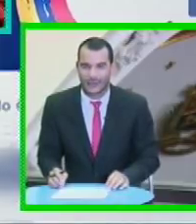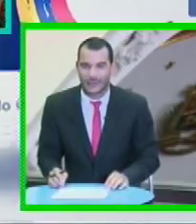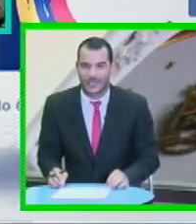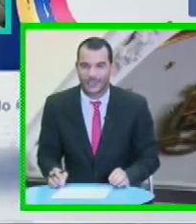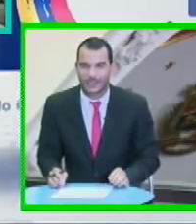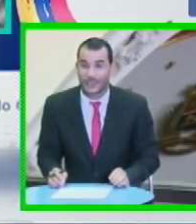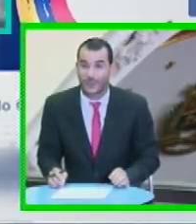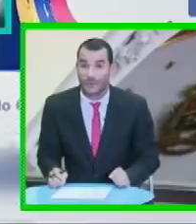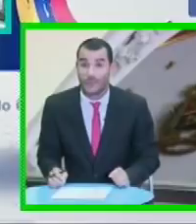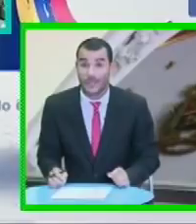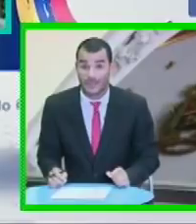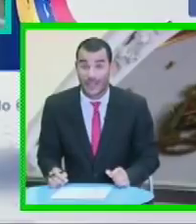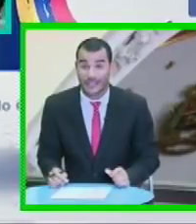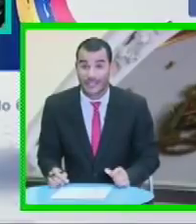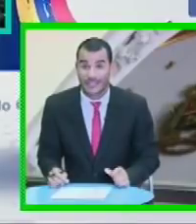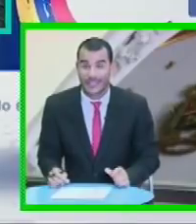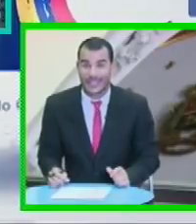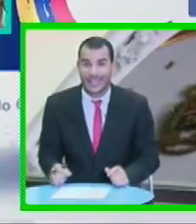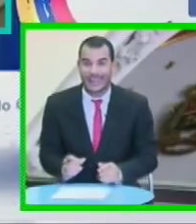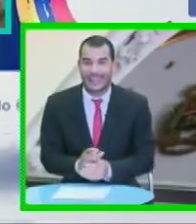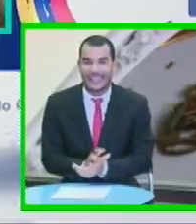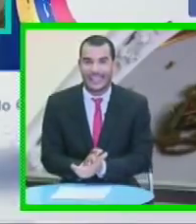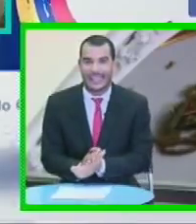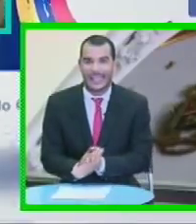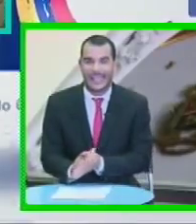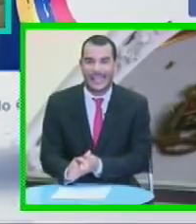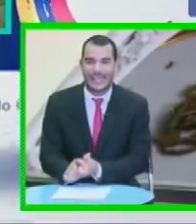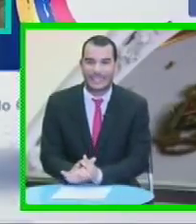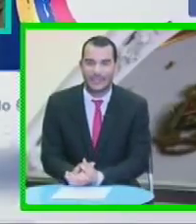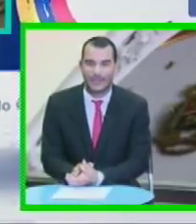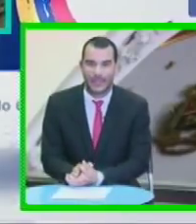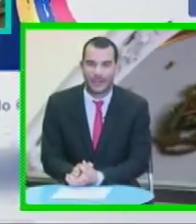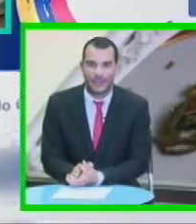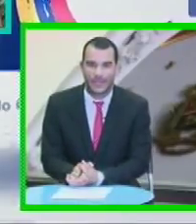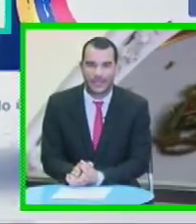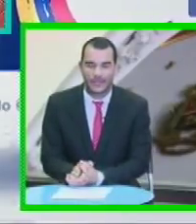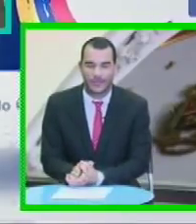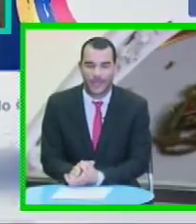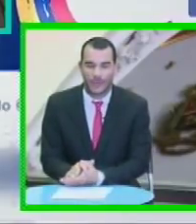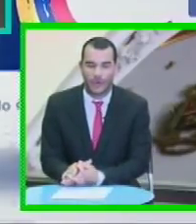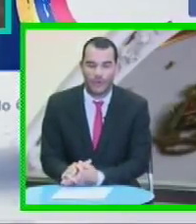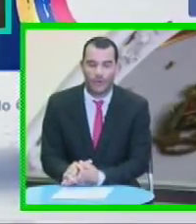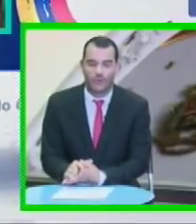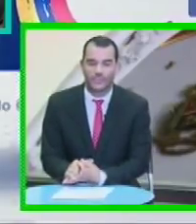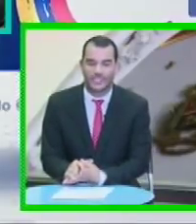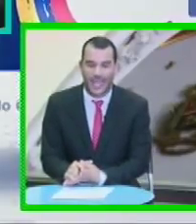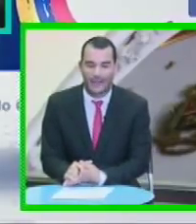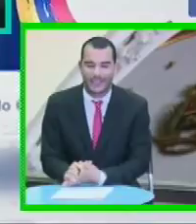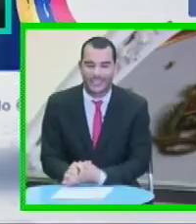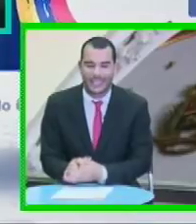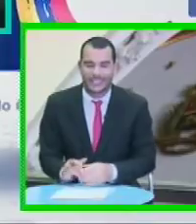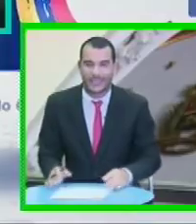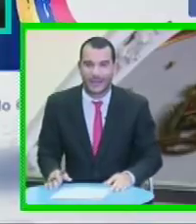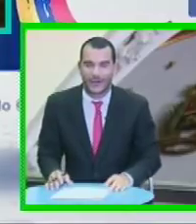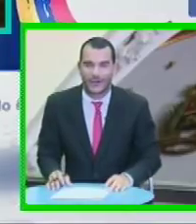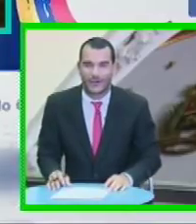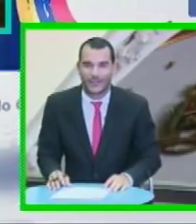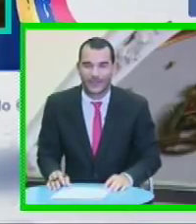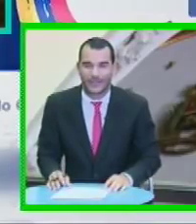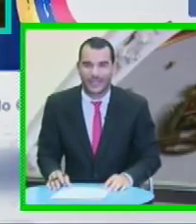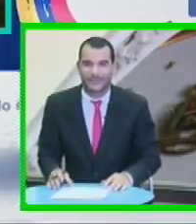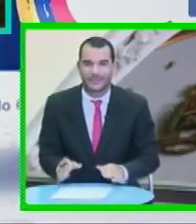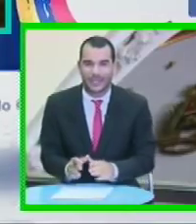de este año 2018 se cumple un mes más de la siembra del comandante supremo Hugo Chávez. Sin